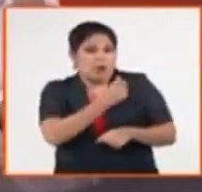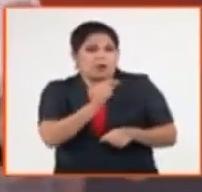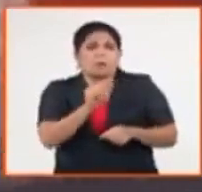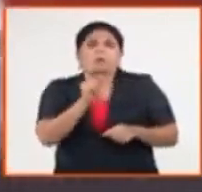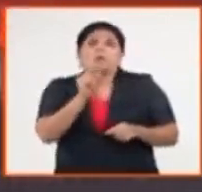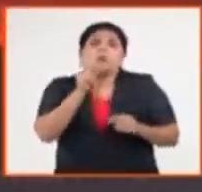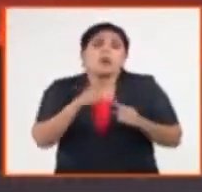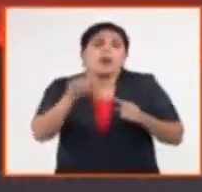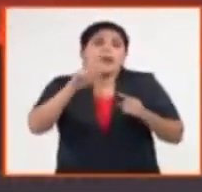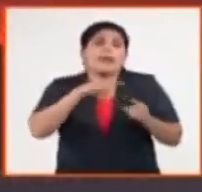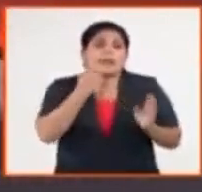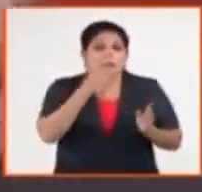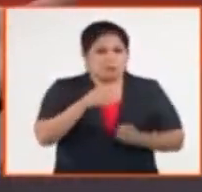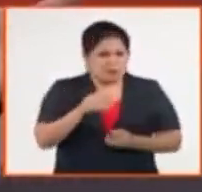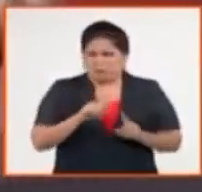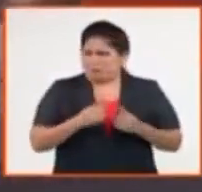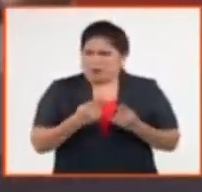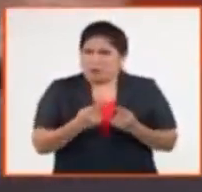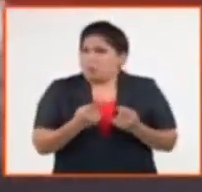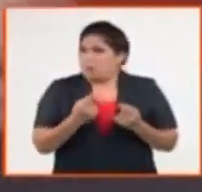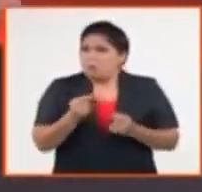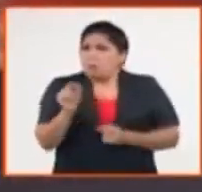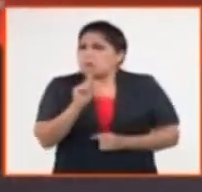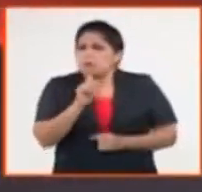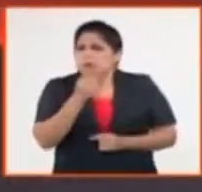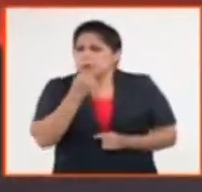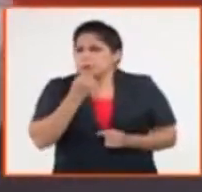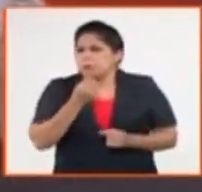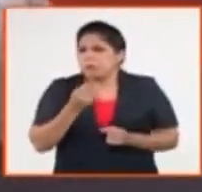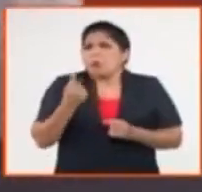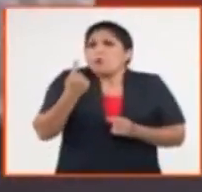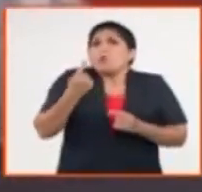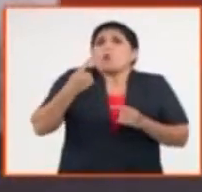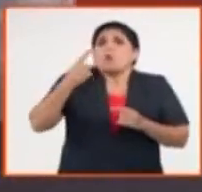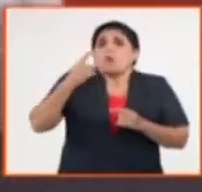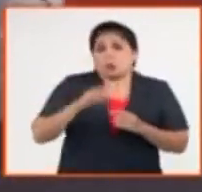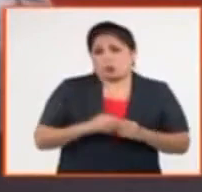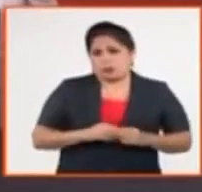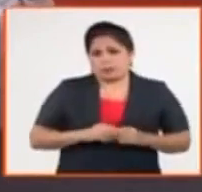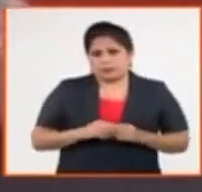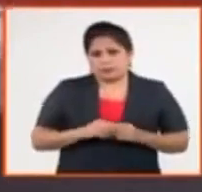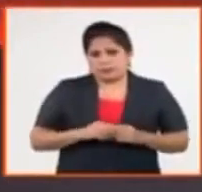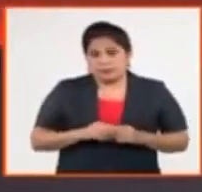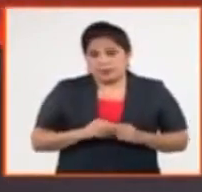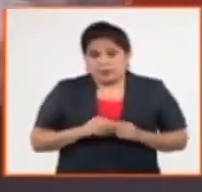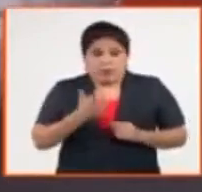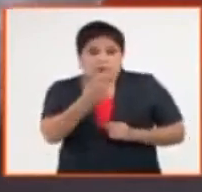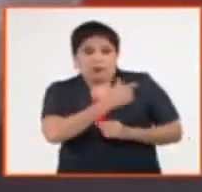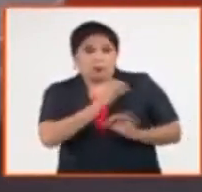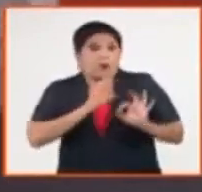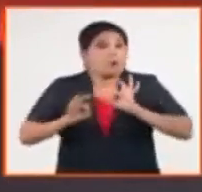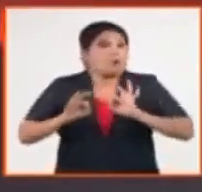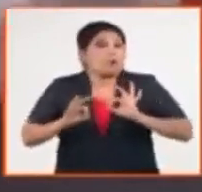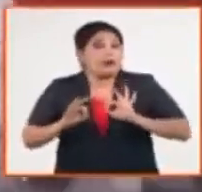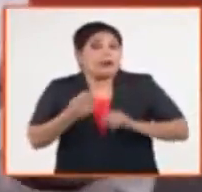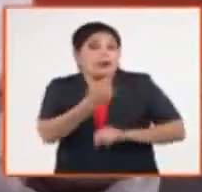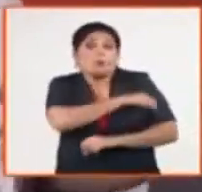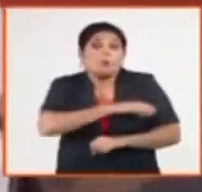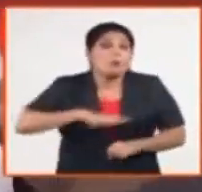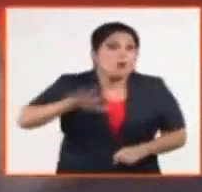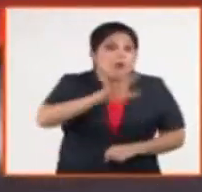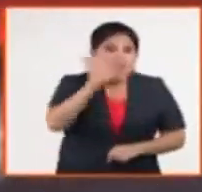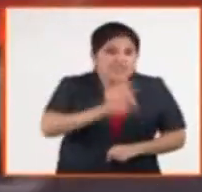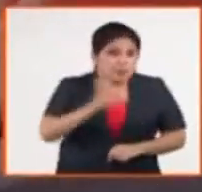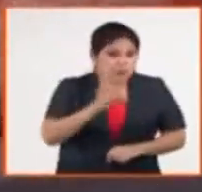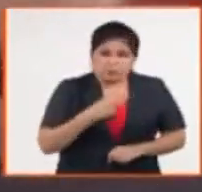enorme diferencia en estar vacunado y no estar vacunado. Lo que la vacunación no nos da una protección en la 100%. Población,